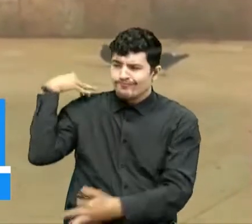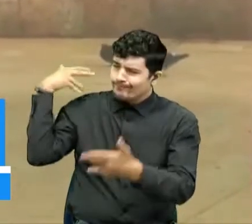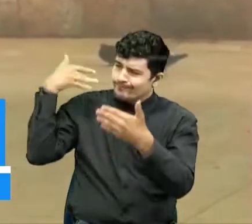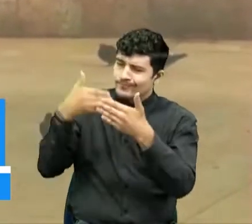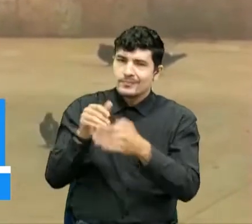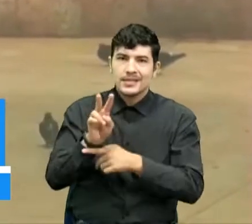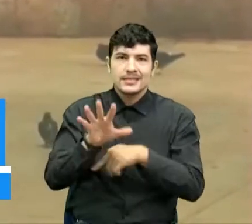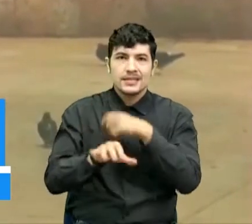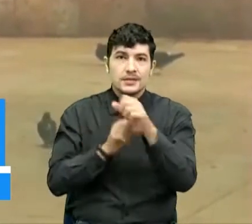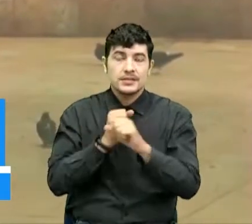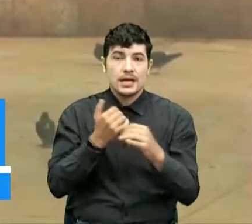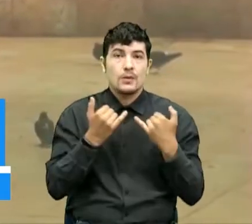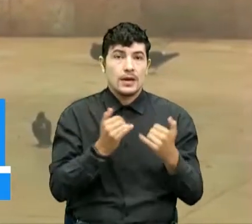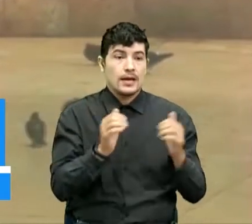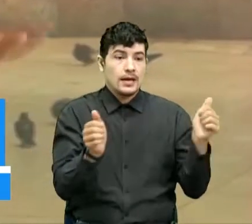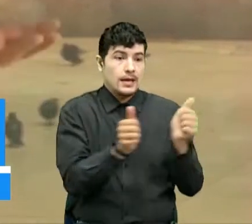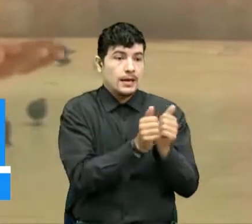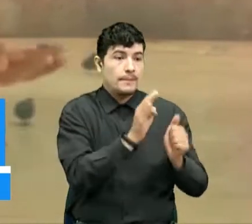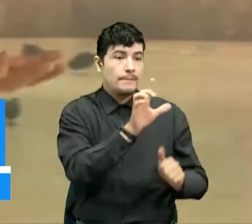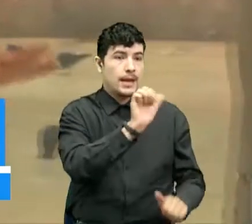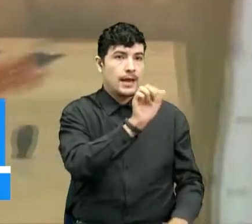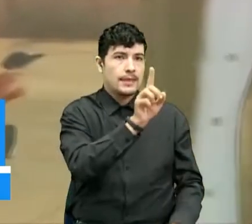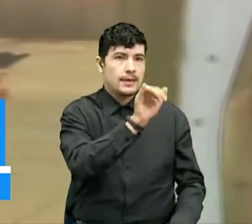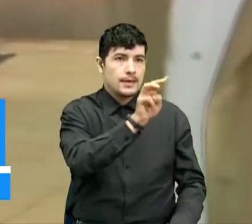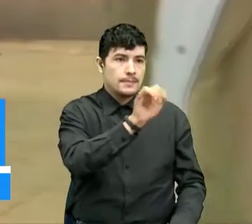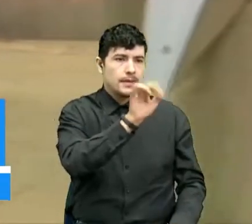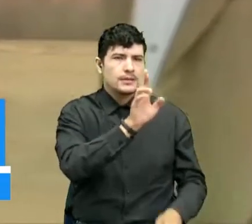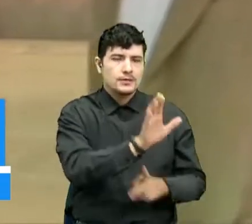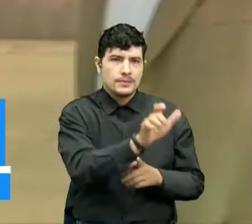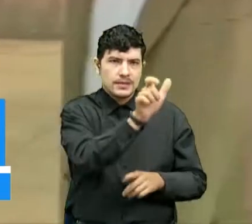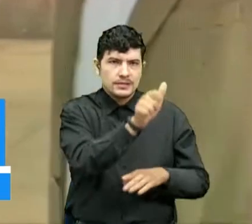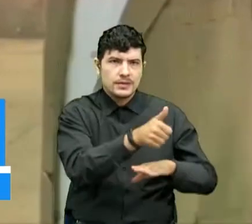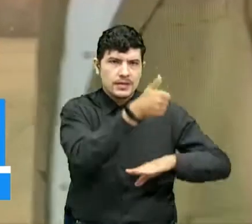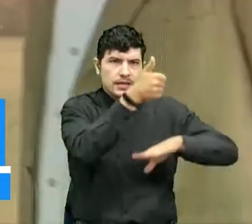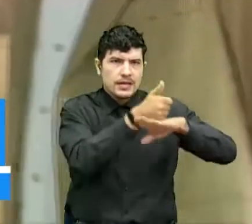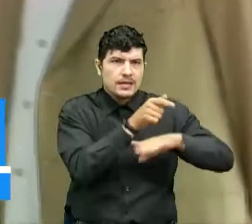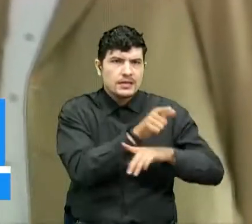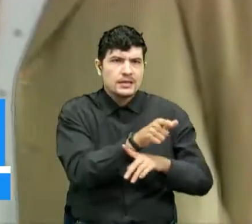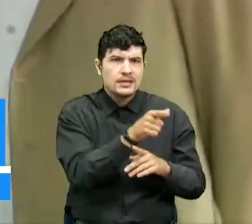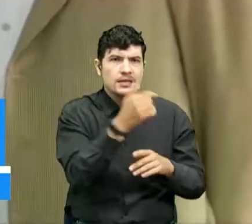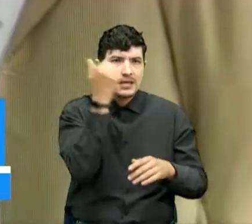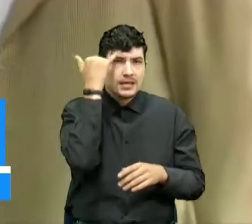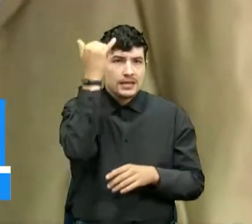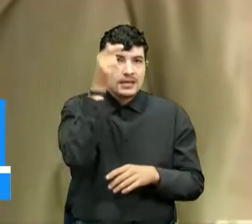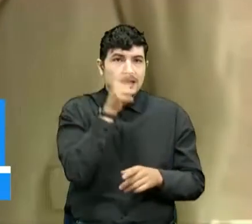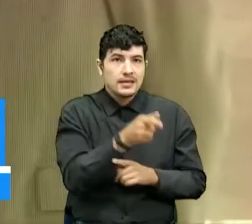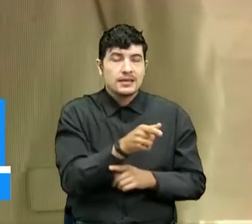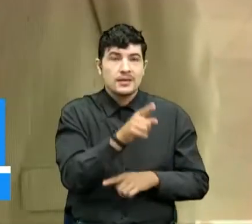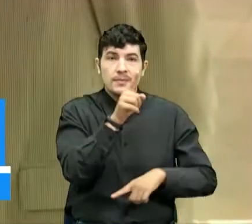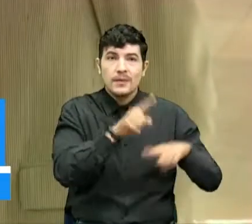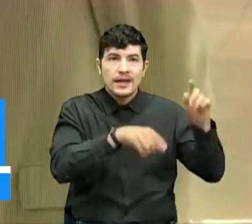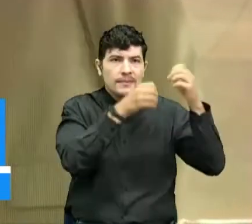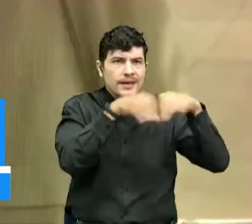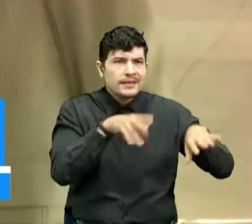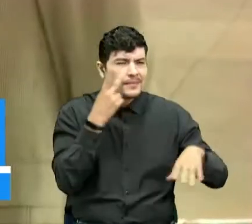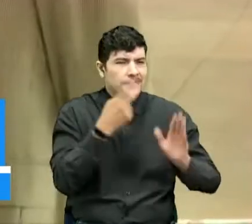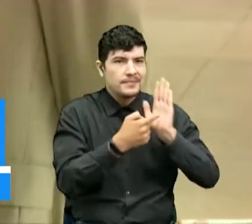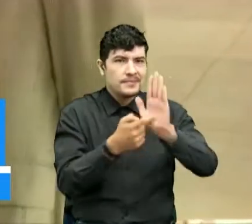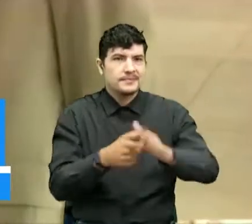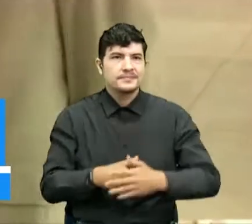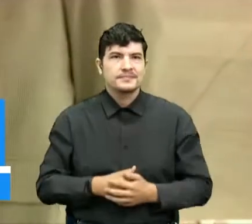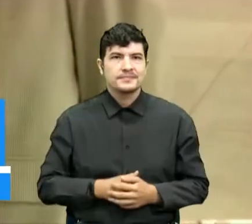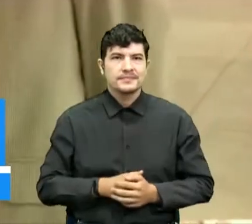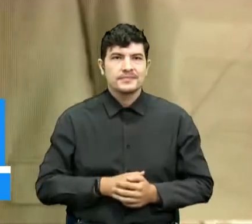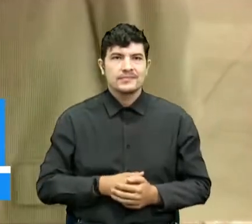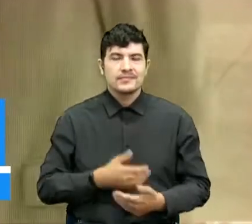con Vladimir García, quien es el director, y pues que nos va a contar detalles de esta gran producción que nadie se puede perder. Vladimir, bienvenido a entretenimiento. Bueno,